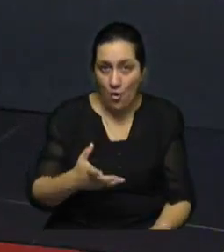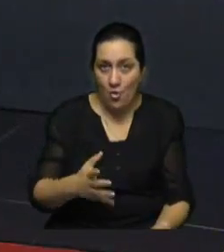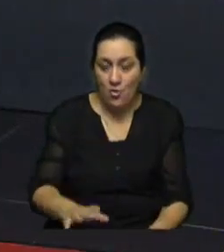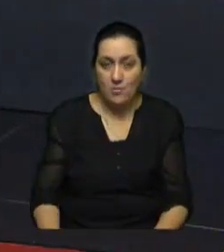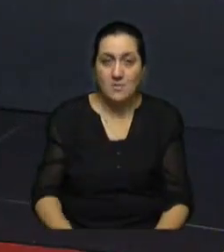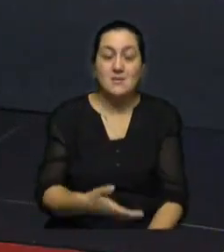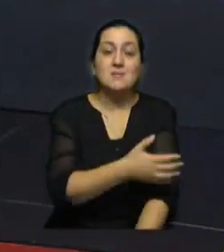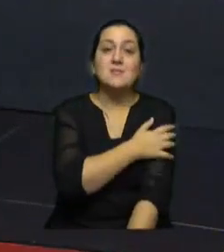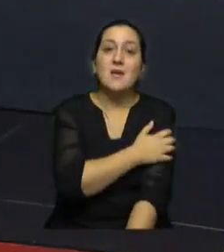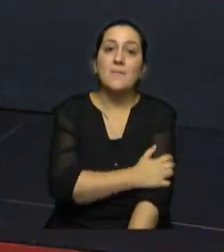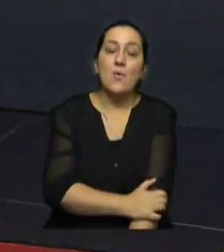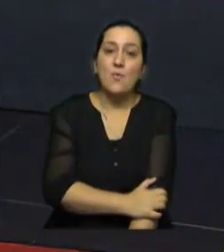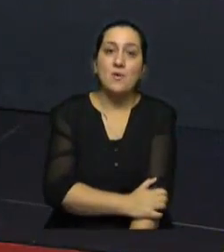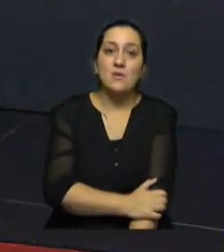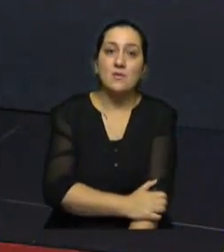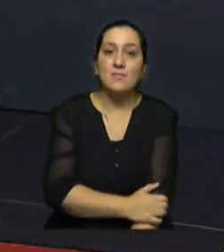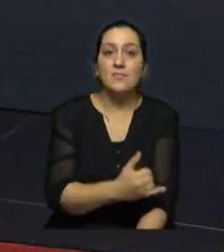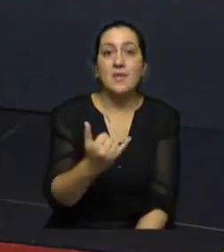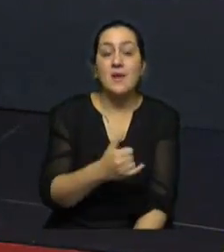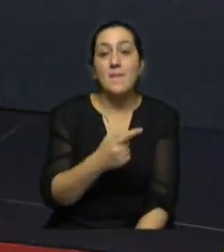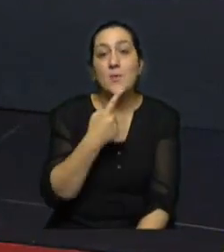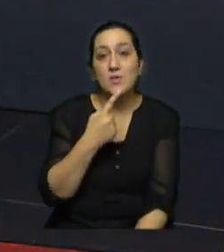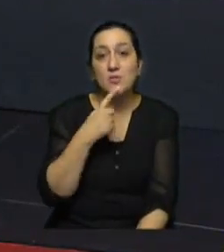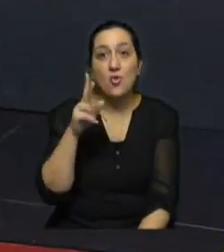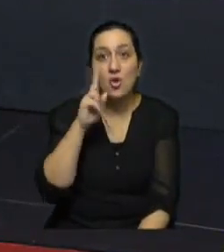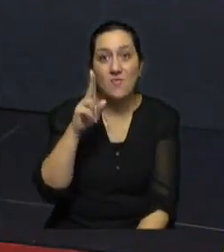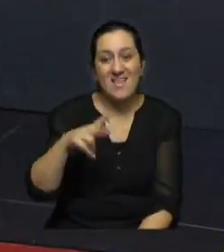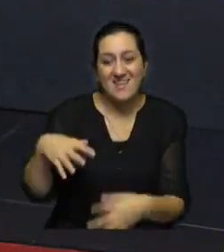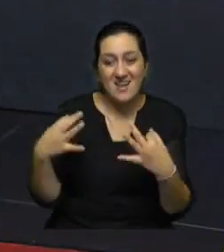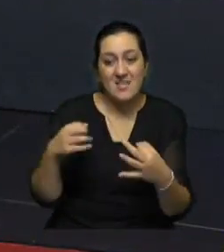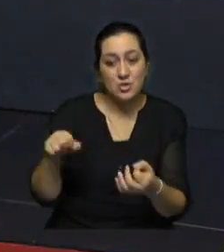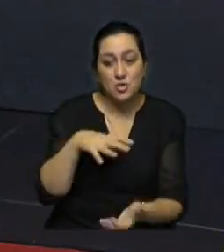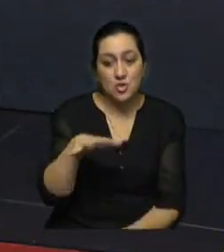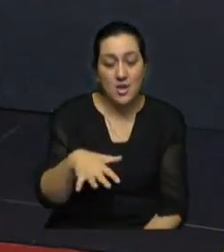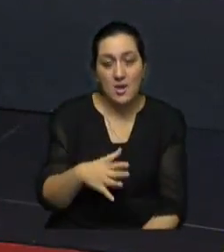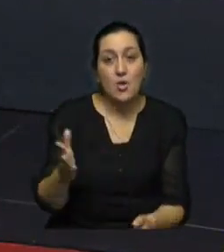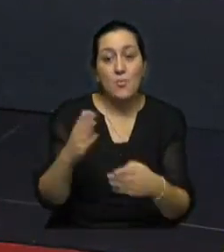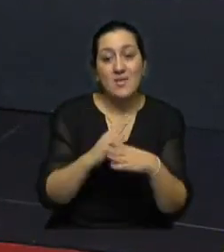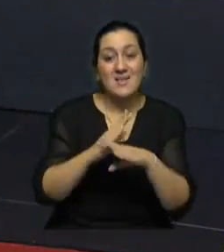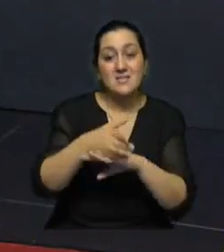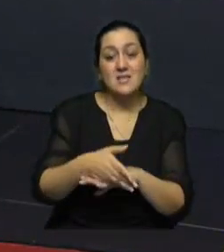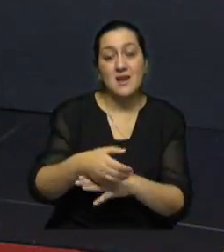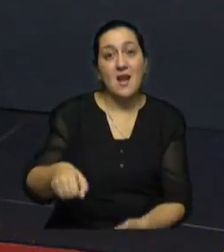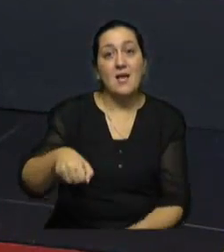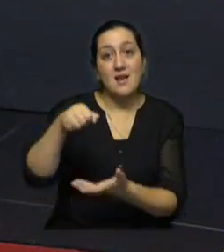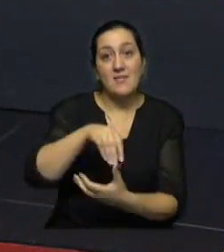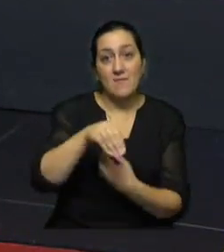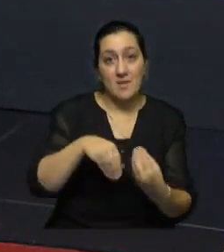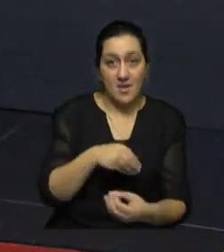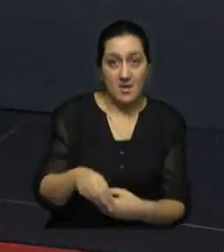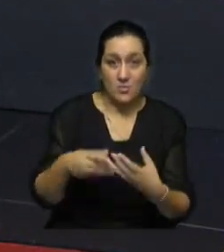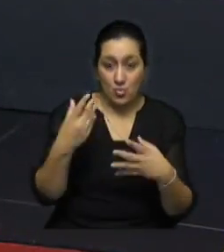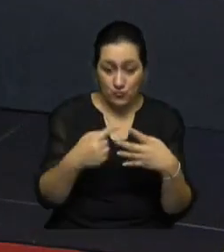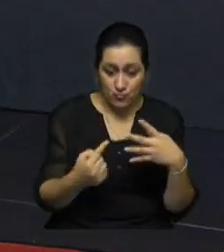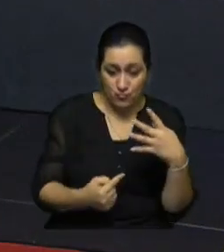Ser pobre. Perfecto. Tener políticos que no ven la realidad social. Exactamente. No poder acceder a la canasta familiar. Exactamente. Todo eso